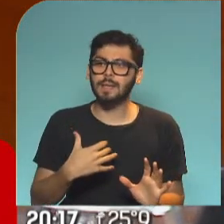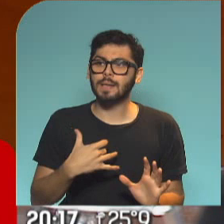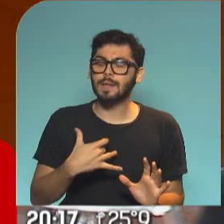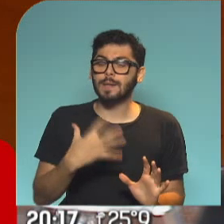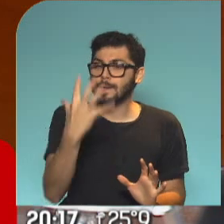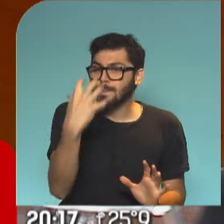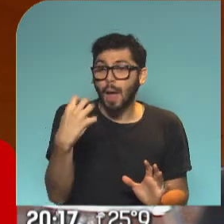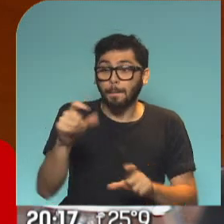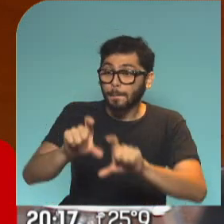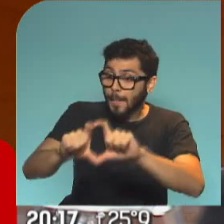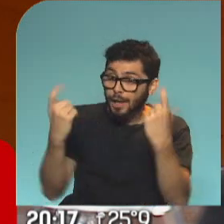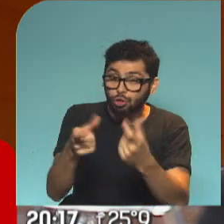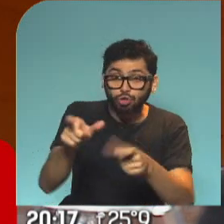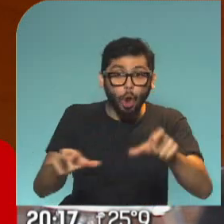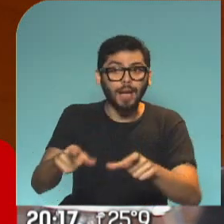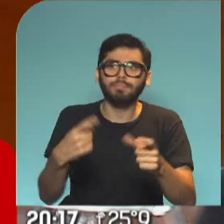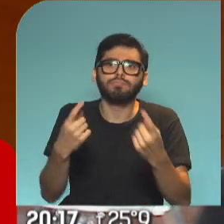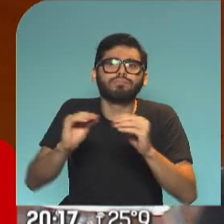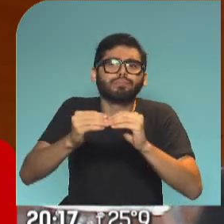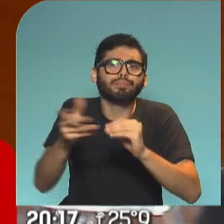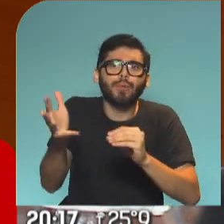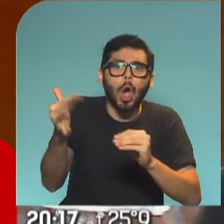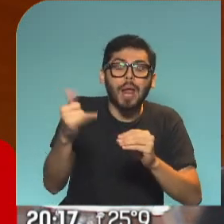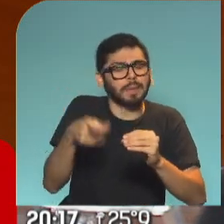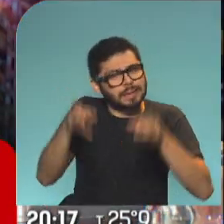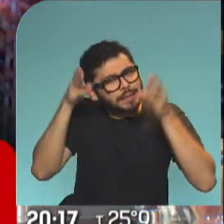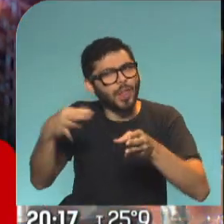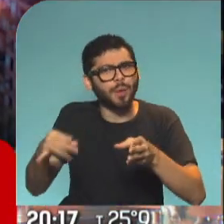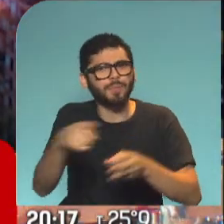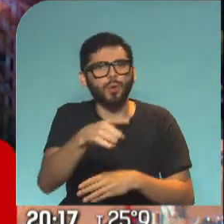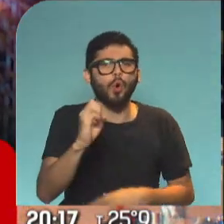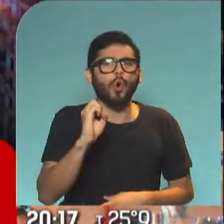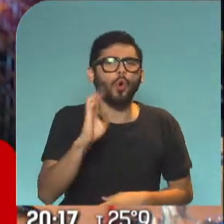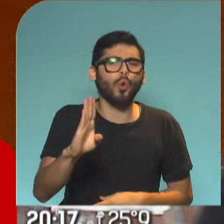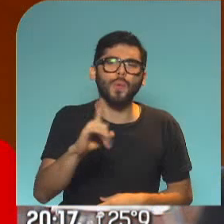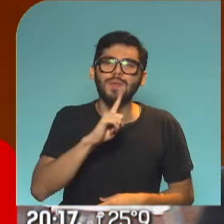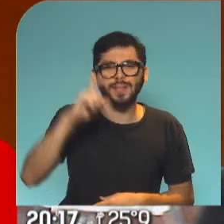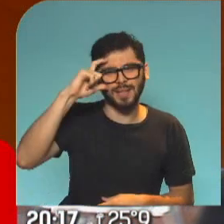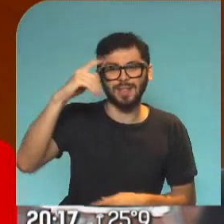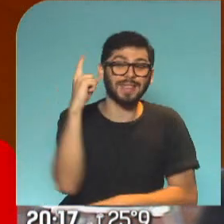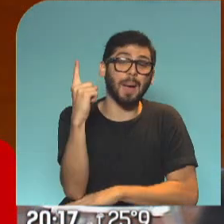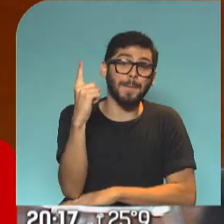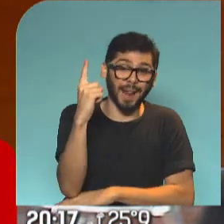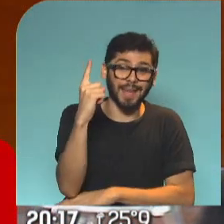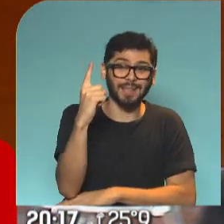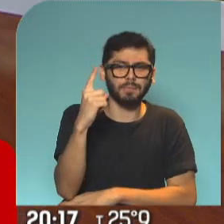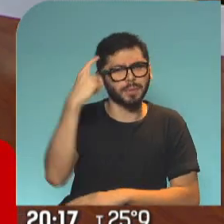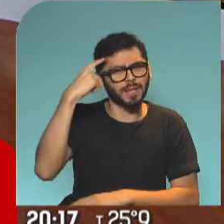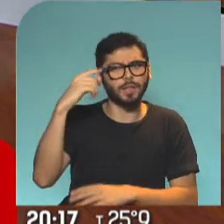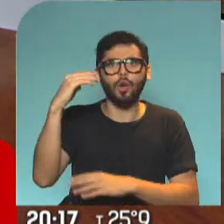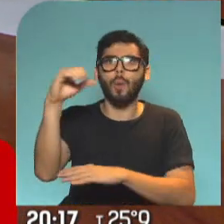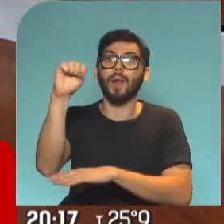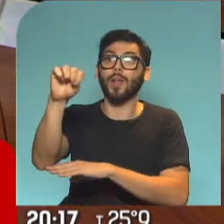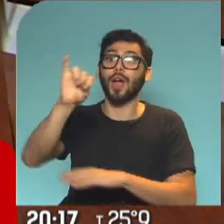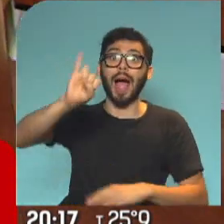atiende los problemas de la gente los más cotidianos usted dirigente del club temperley también más es más fácil que temple gana la libertadores o que